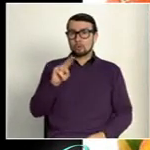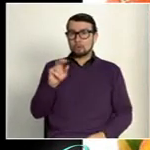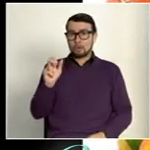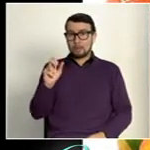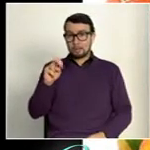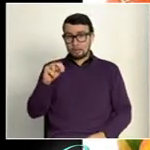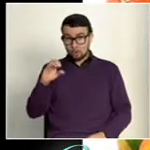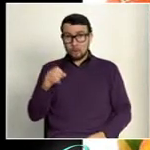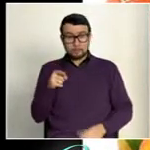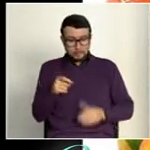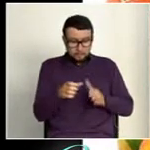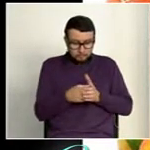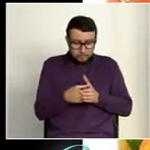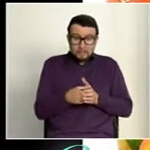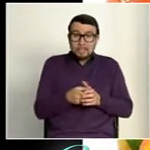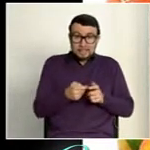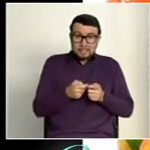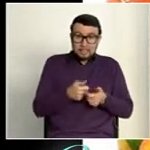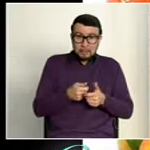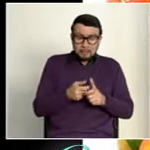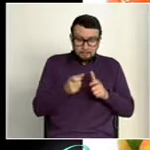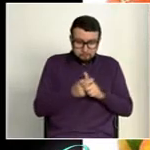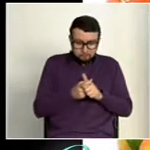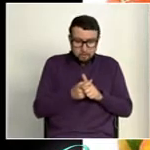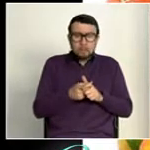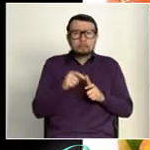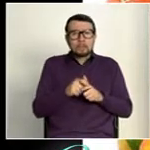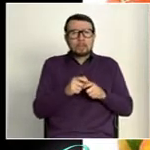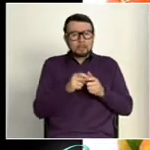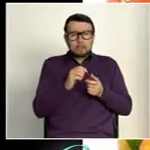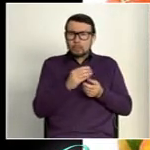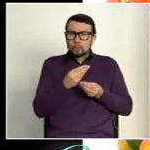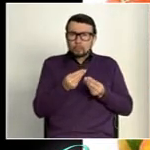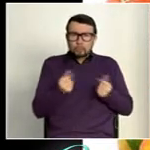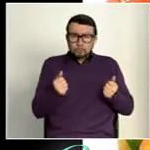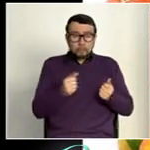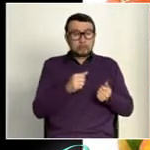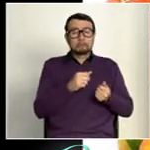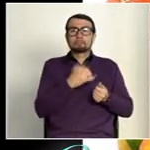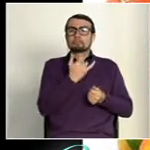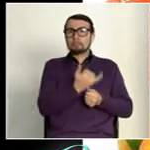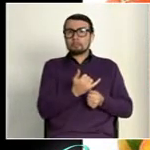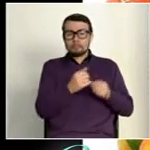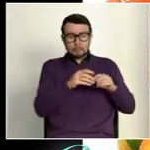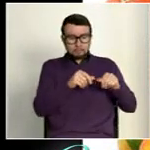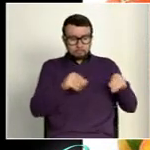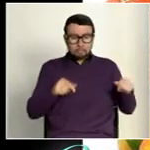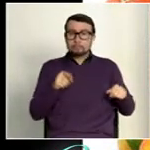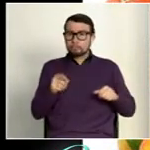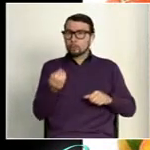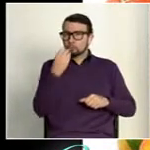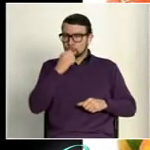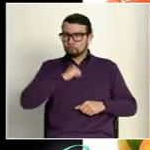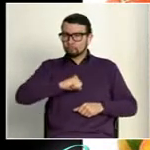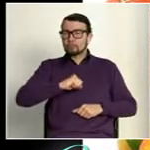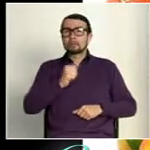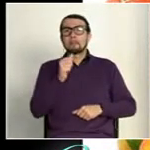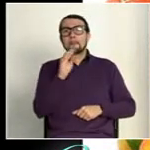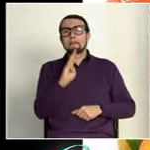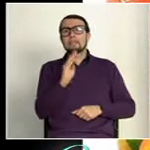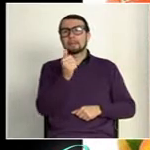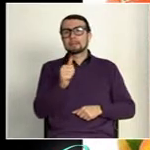seca, se saca una harina y en esa harina hay una vitamina que se llama B17. Es una vitamina, uno de los